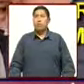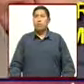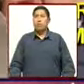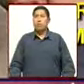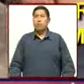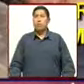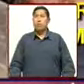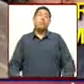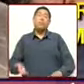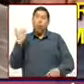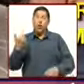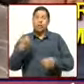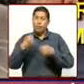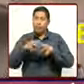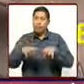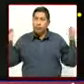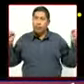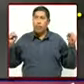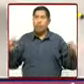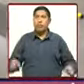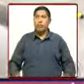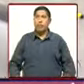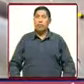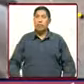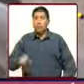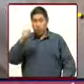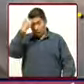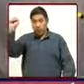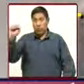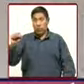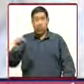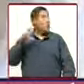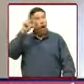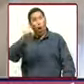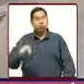Tendría que todas estas fuerzas en este momento. ¿No me va a hacer caso?